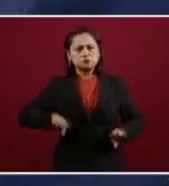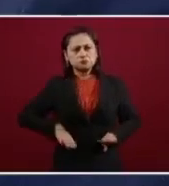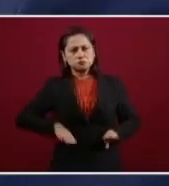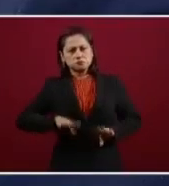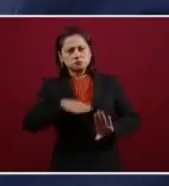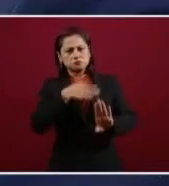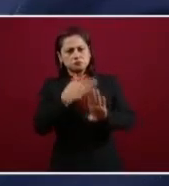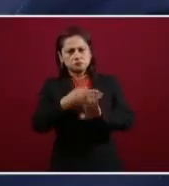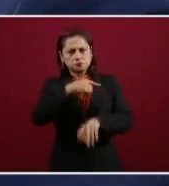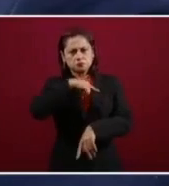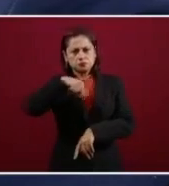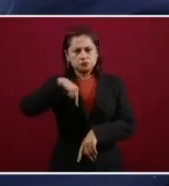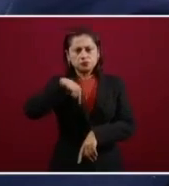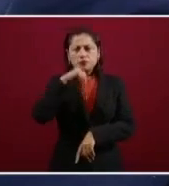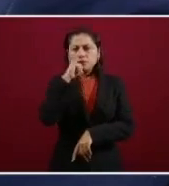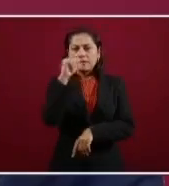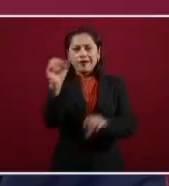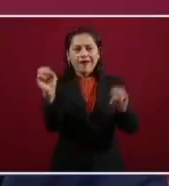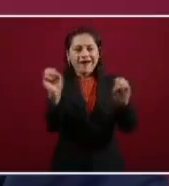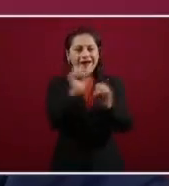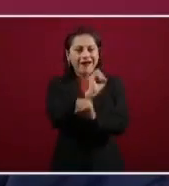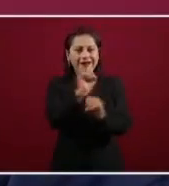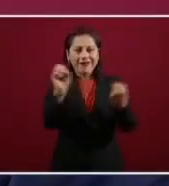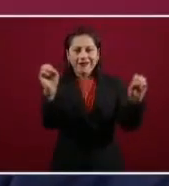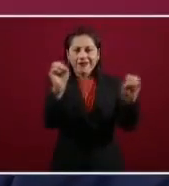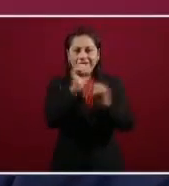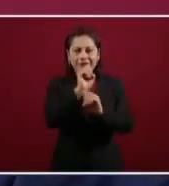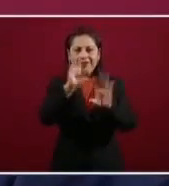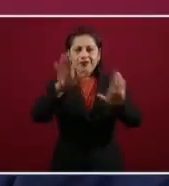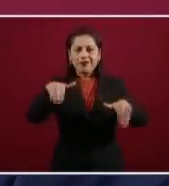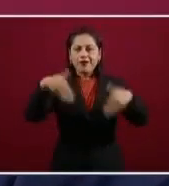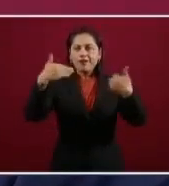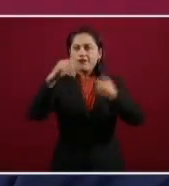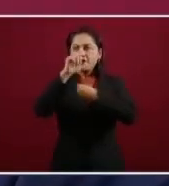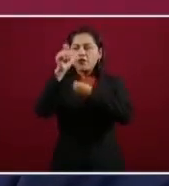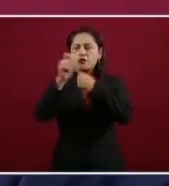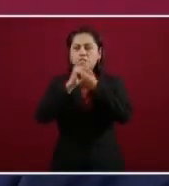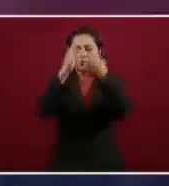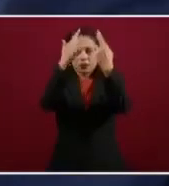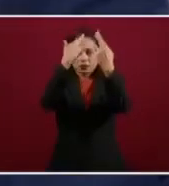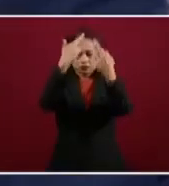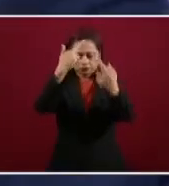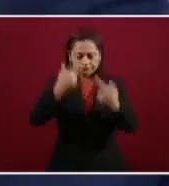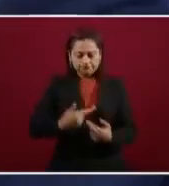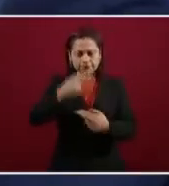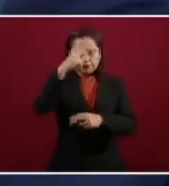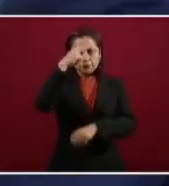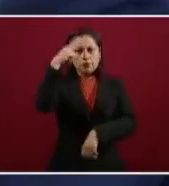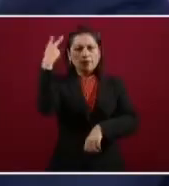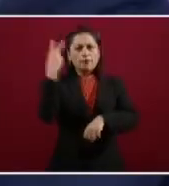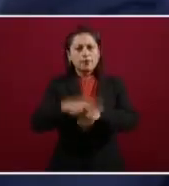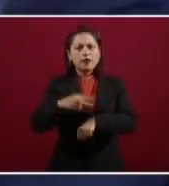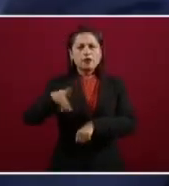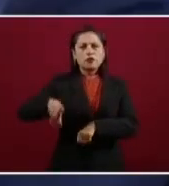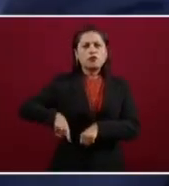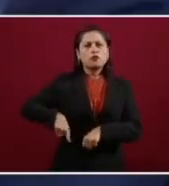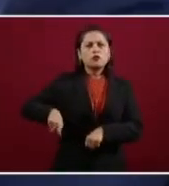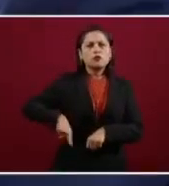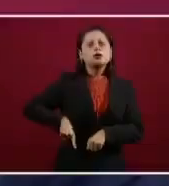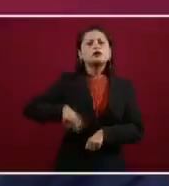hay respeto a méxico y a su gobierno porque nosotros respetamos